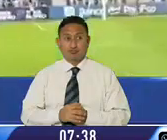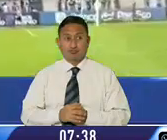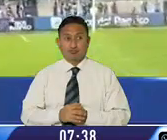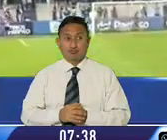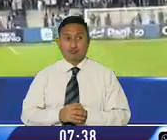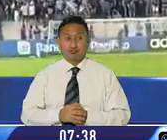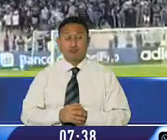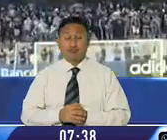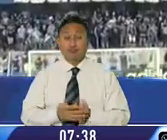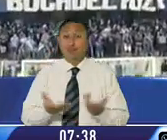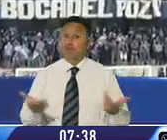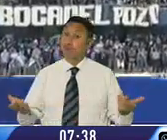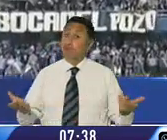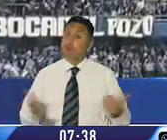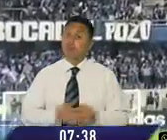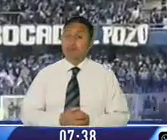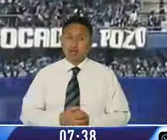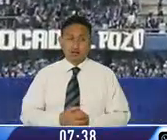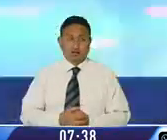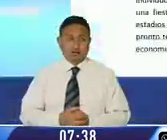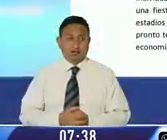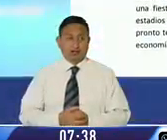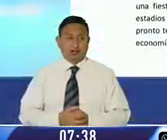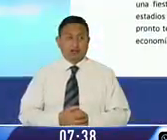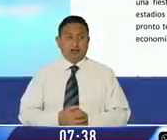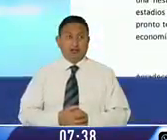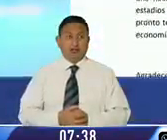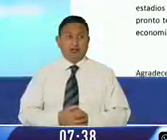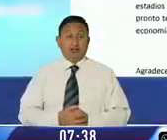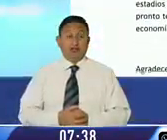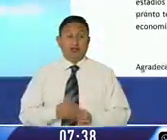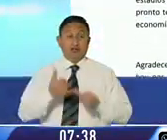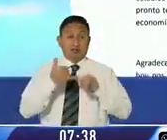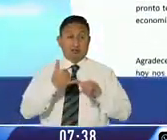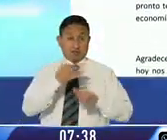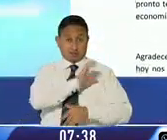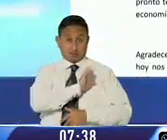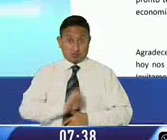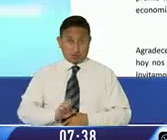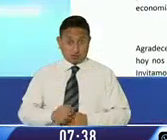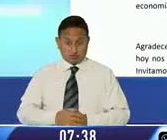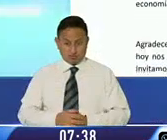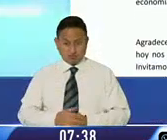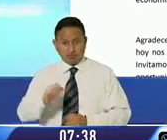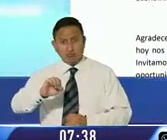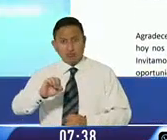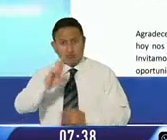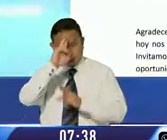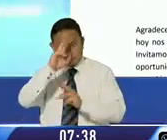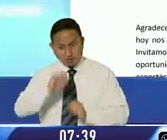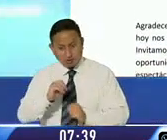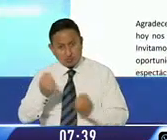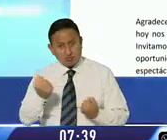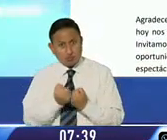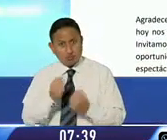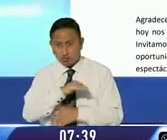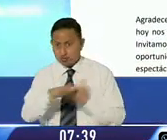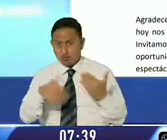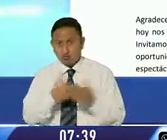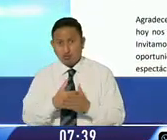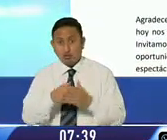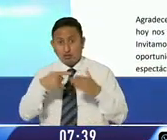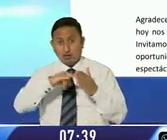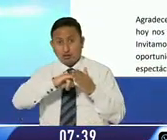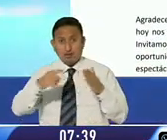Emelec. Mientras el club Emelec se pronunció en un comunicado en el que asegura que cumplió con el aforo. Estamos colaborando con todo nuestro